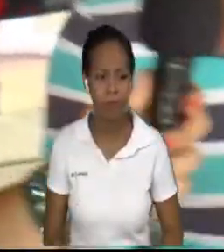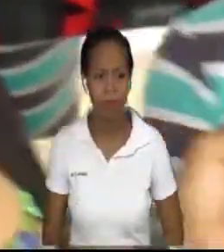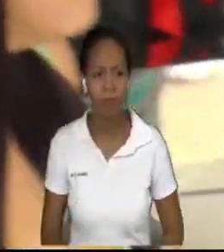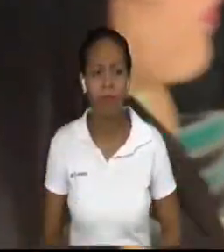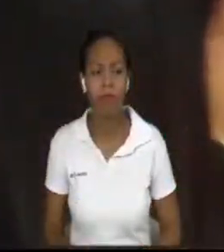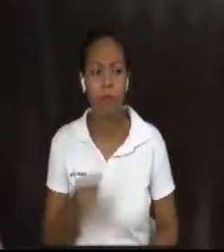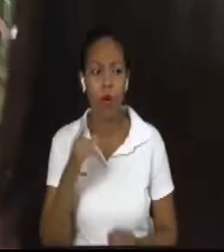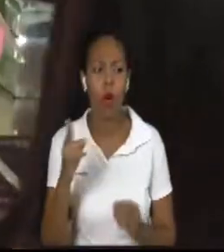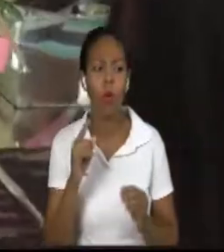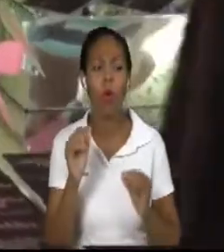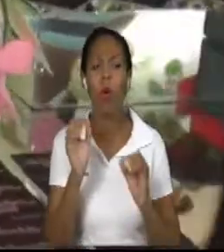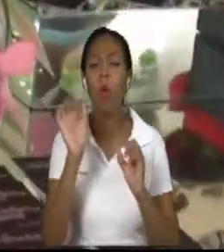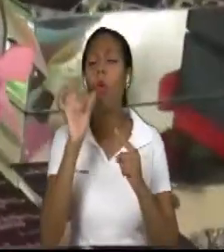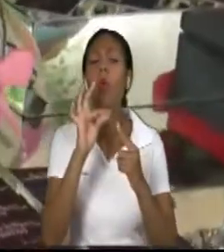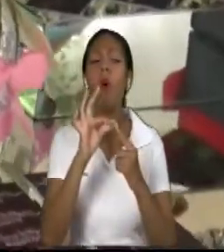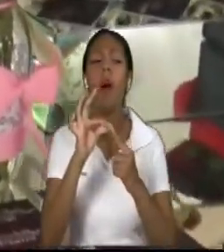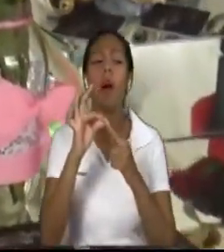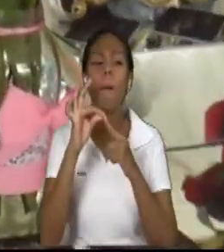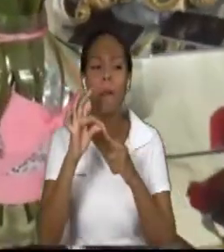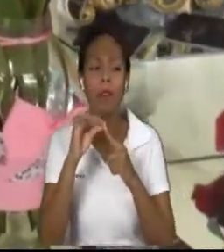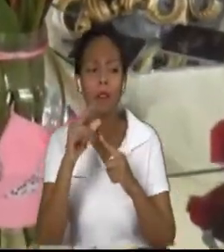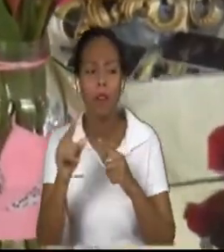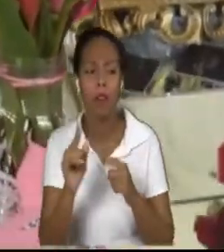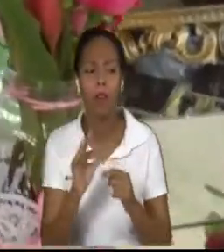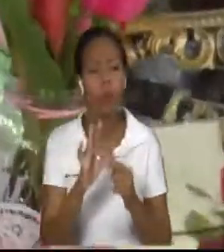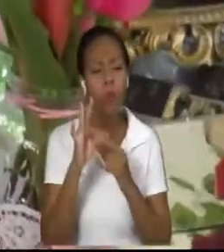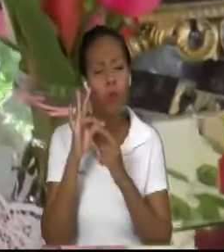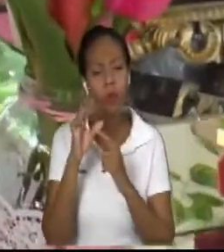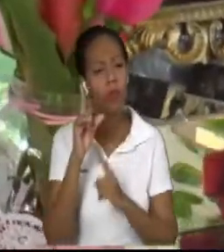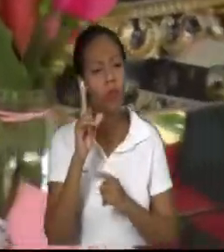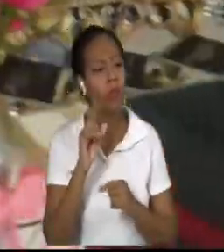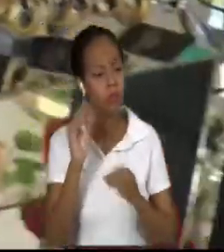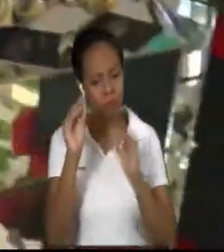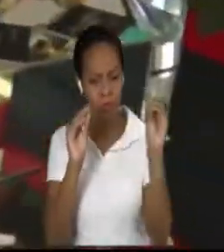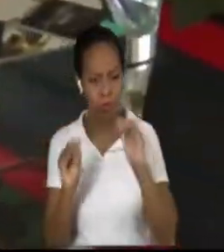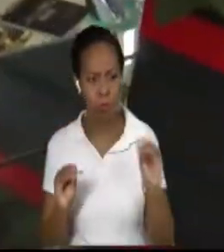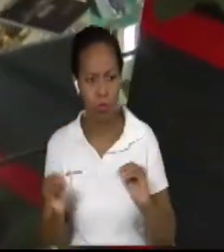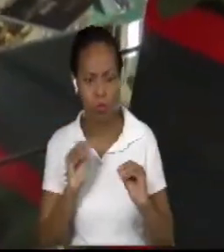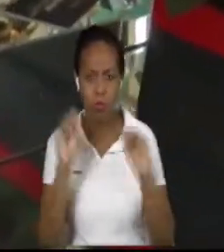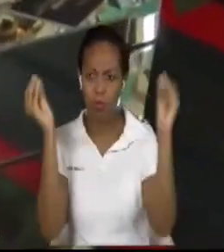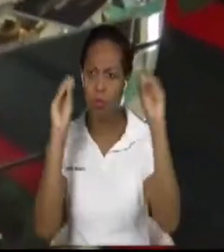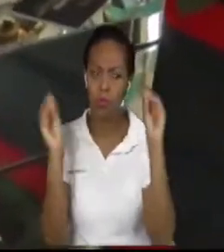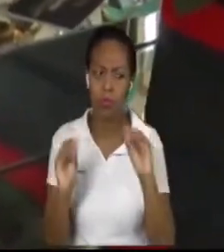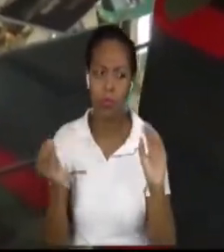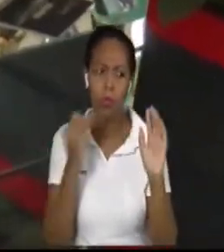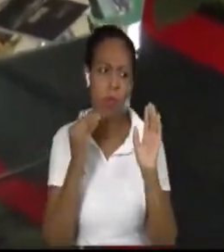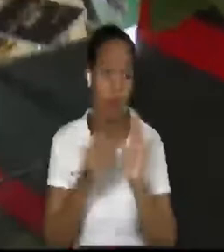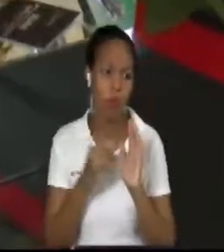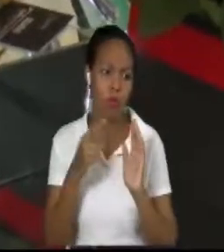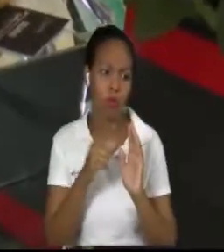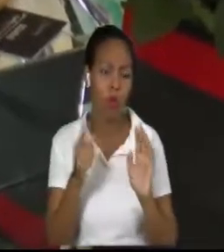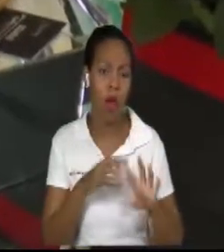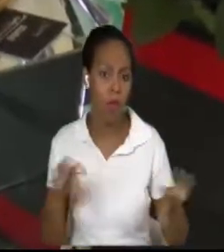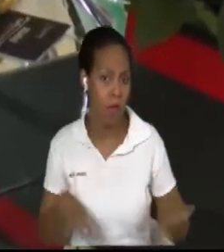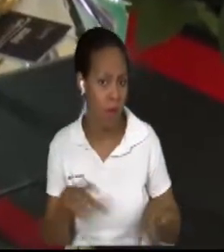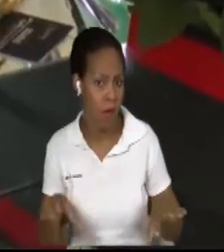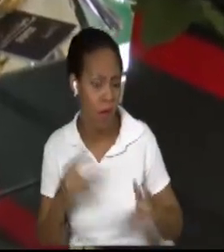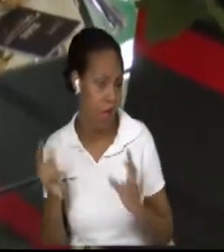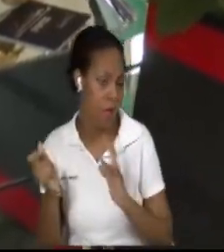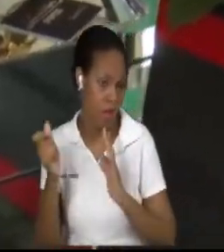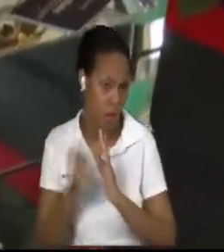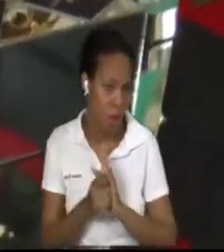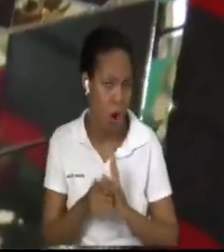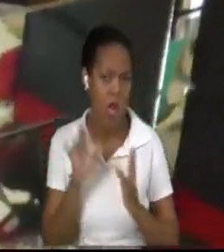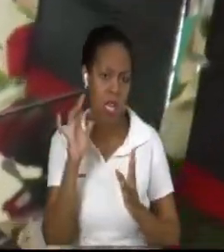ese toque único y ese estilo único en cuanto a decoraciones. Decoramos cualquier tipo de evento, ya sea matrimonios,